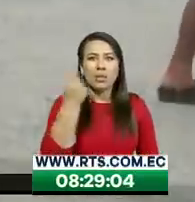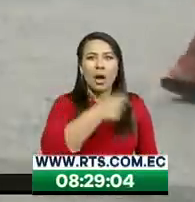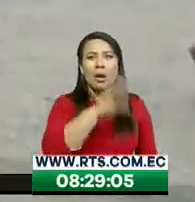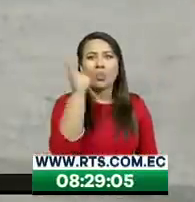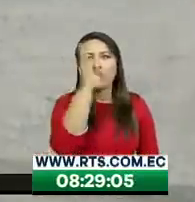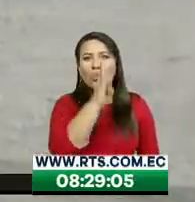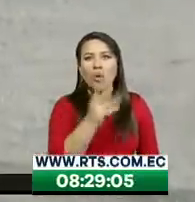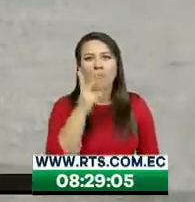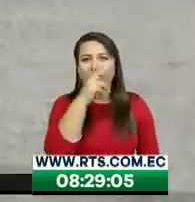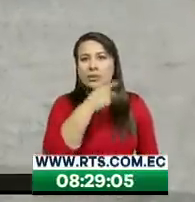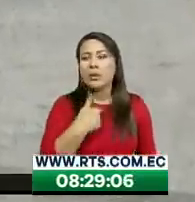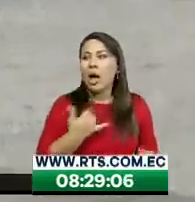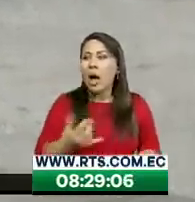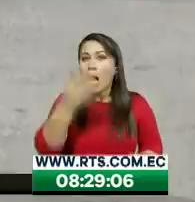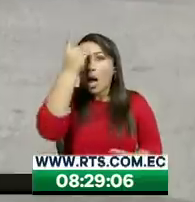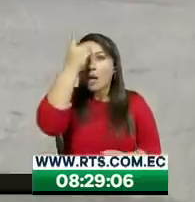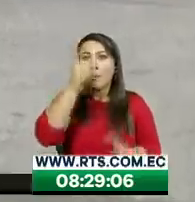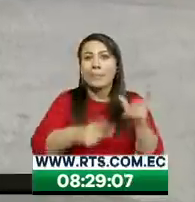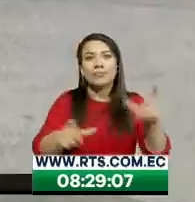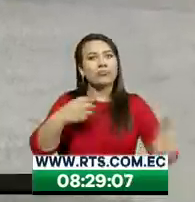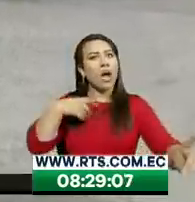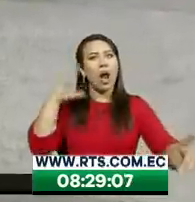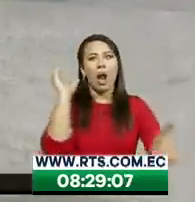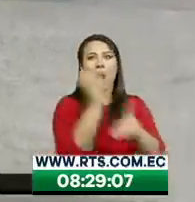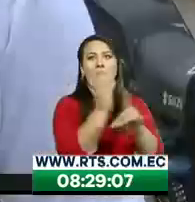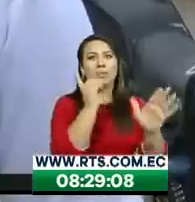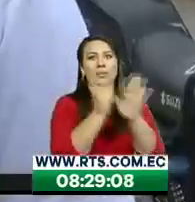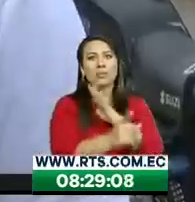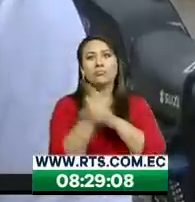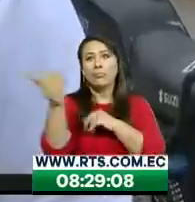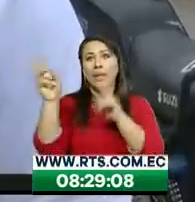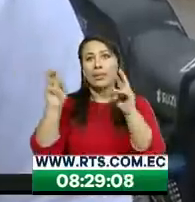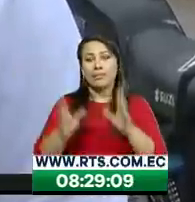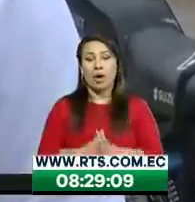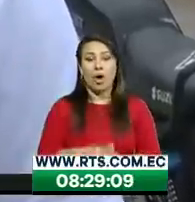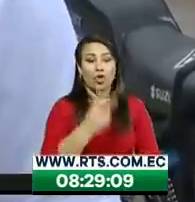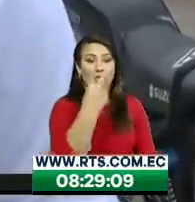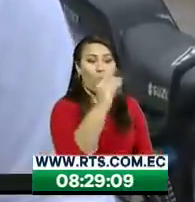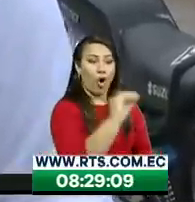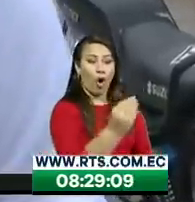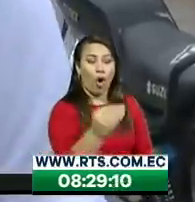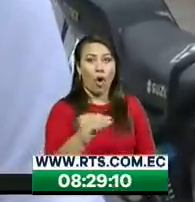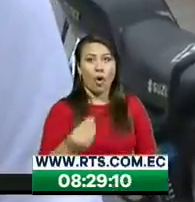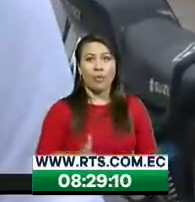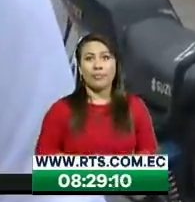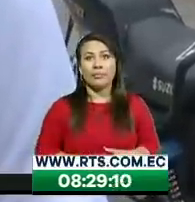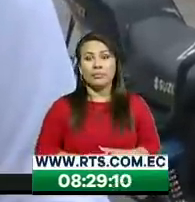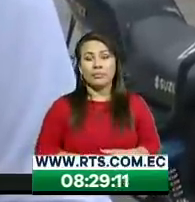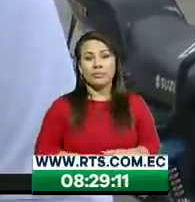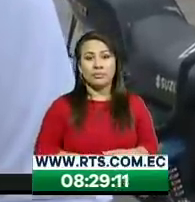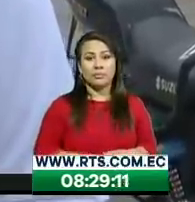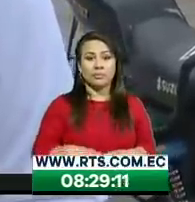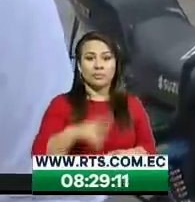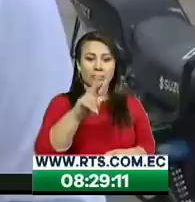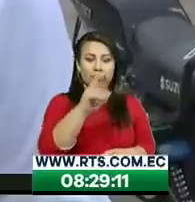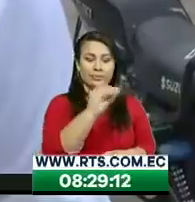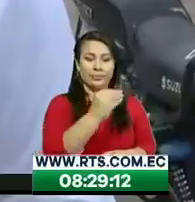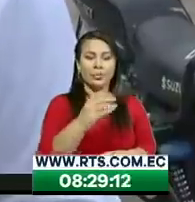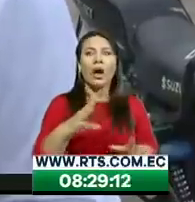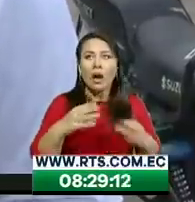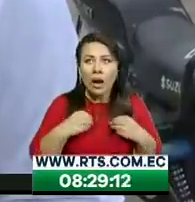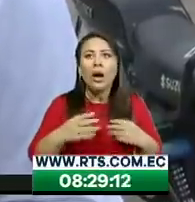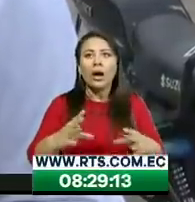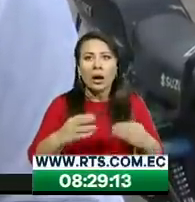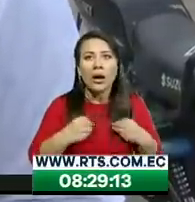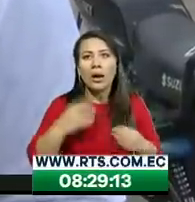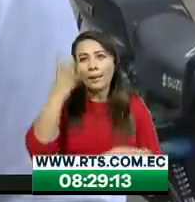En el barrio, sus amigos de la infancia lo recordaron con cariño. Aseguraron que juntos crecieron en el sector de las calles Vacas Galindo y José